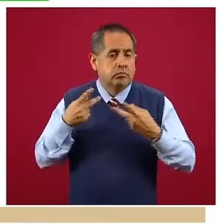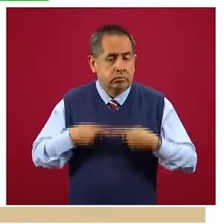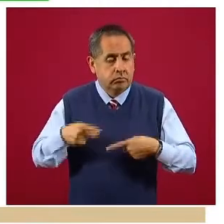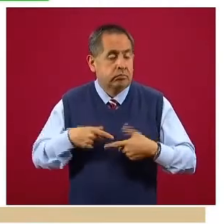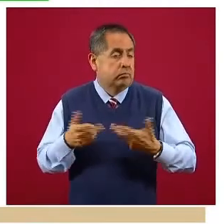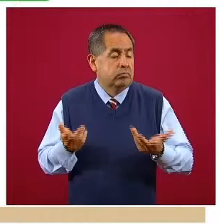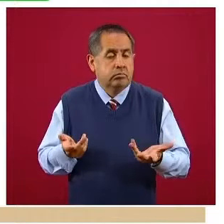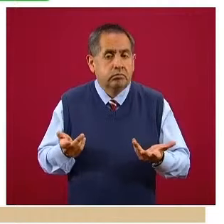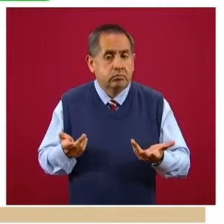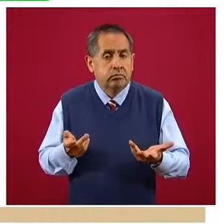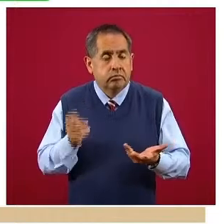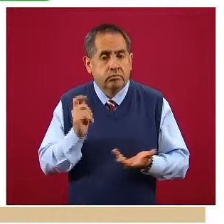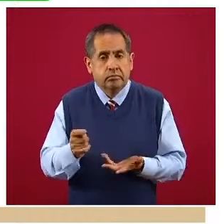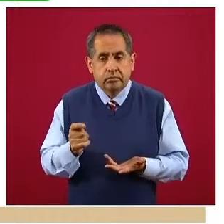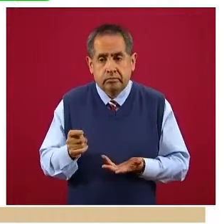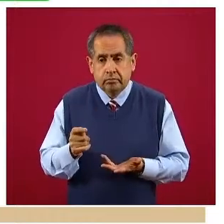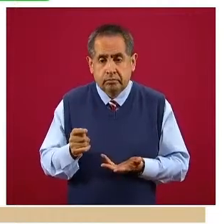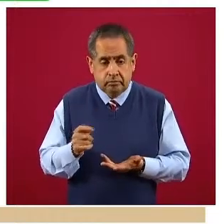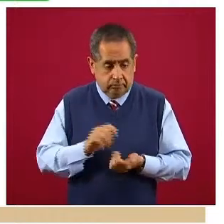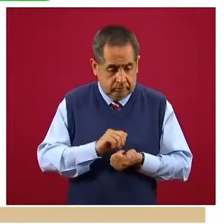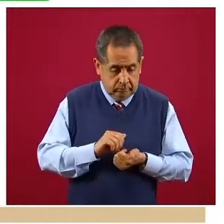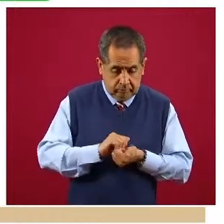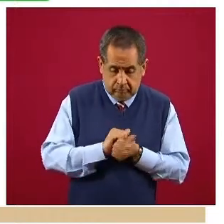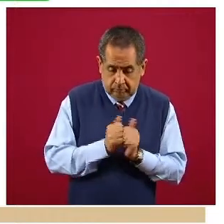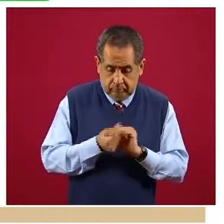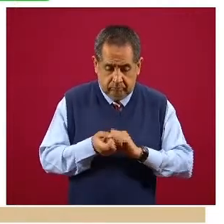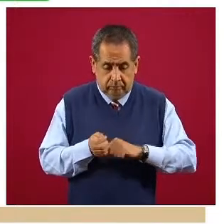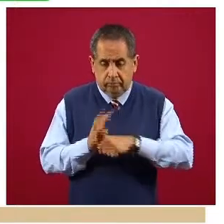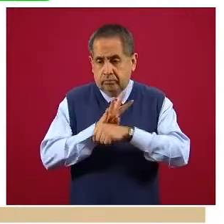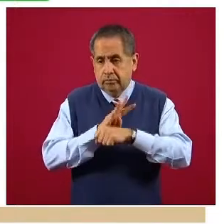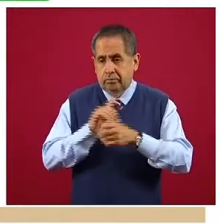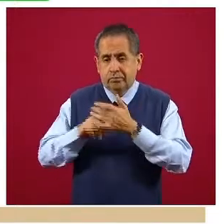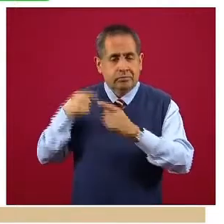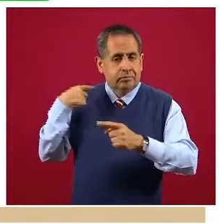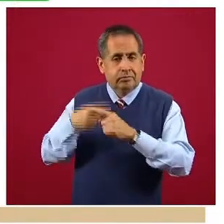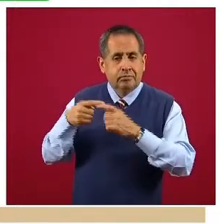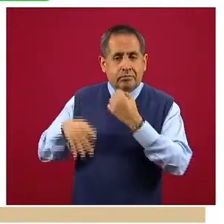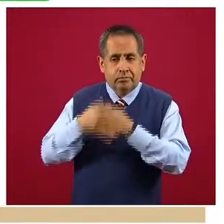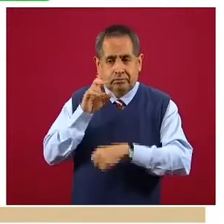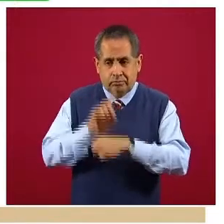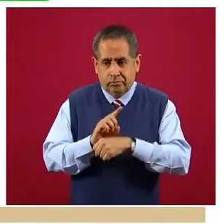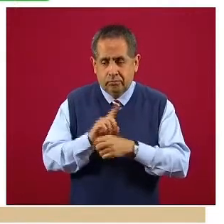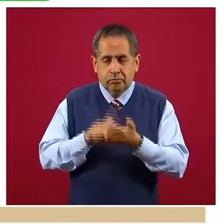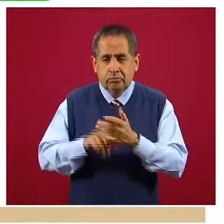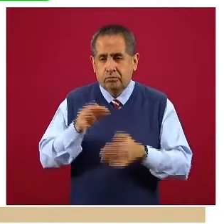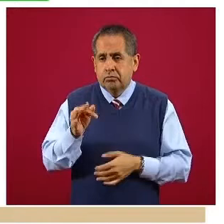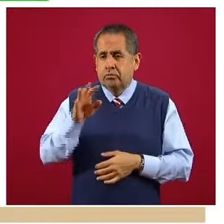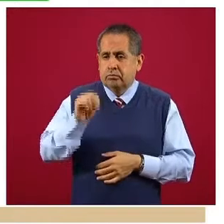personas que han desarrollado COVID en los últimos 14 días, estas